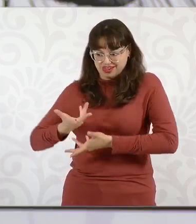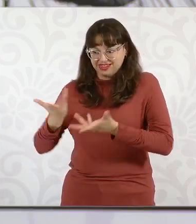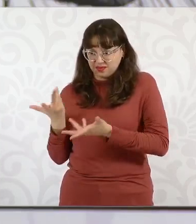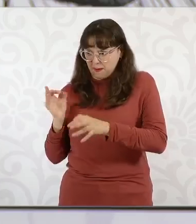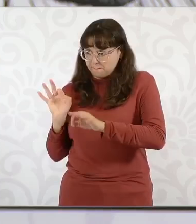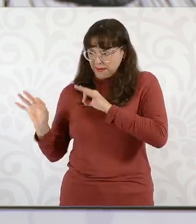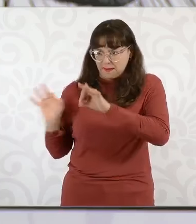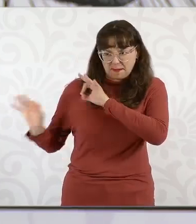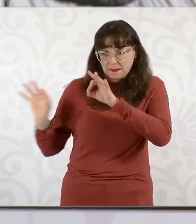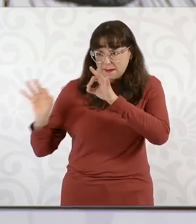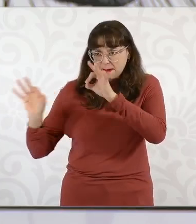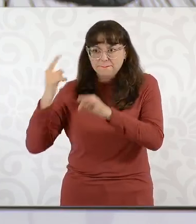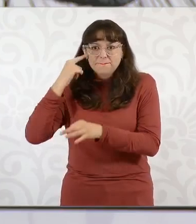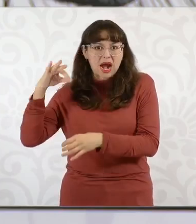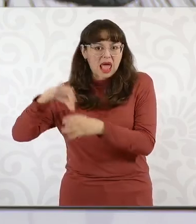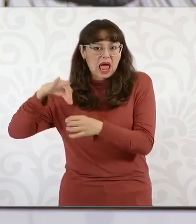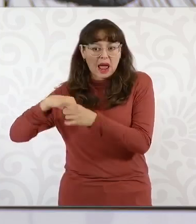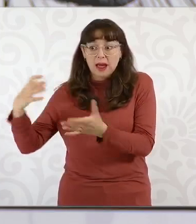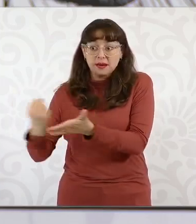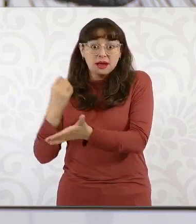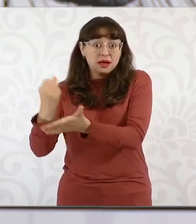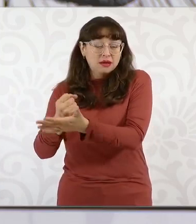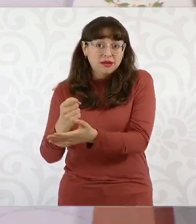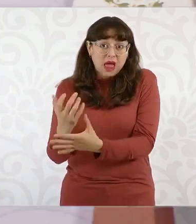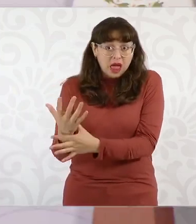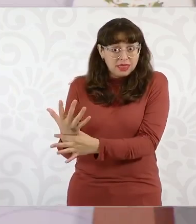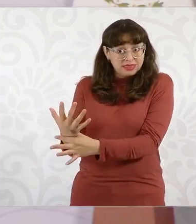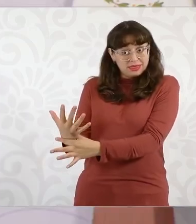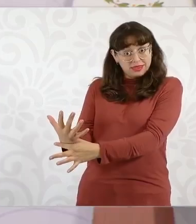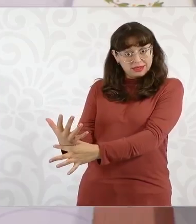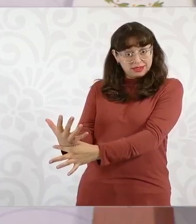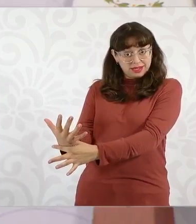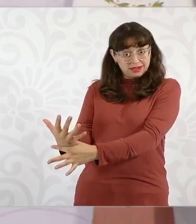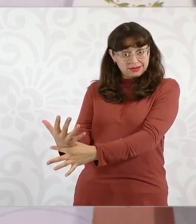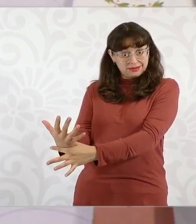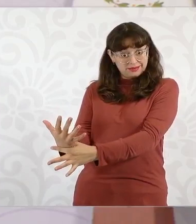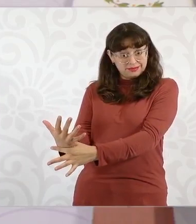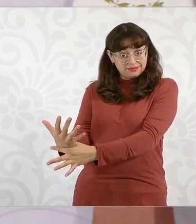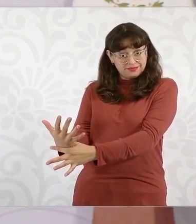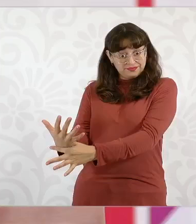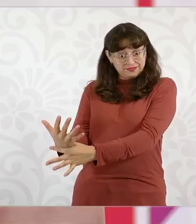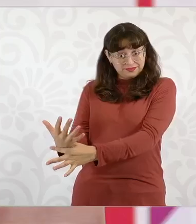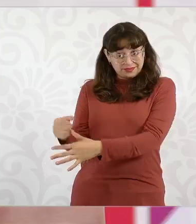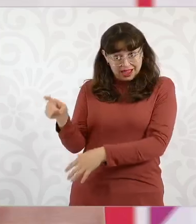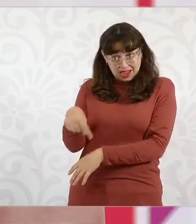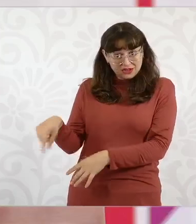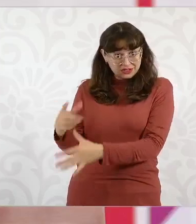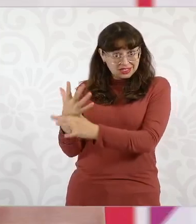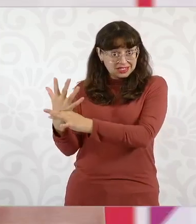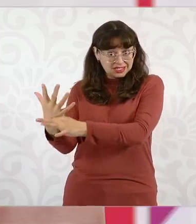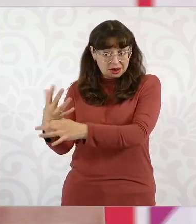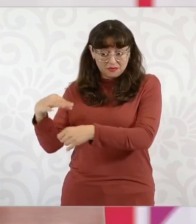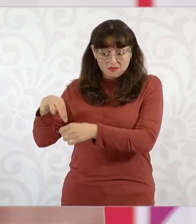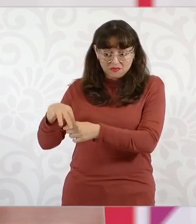ellos. Y nosotros lo único que decimos es, pues no es un medio solamente, es un esquema para